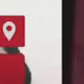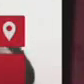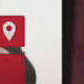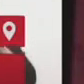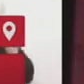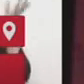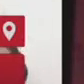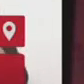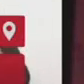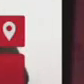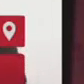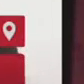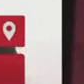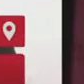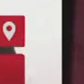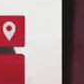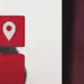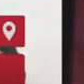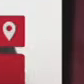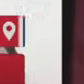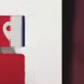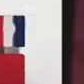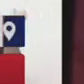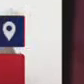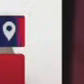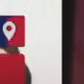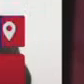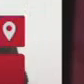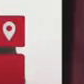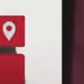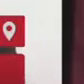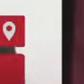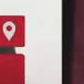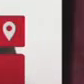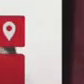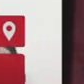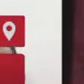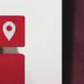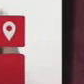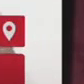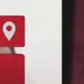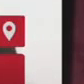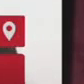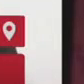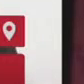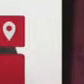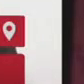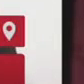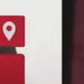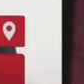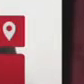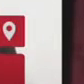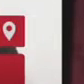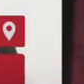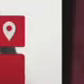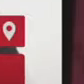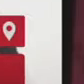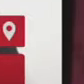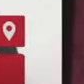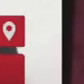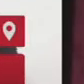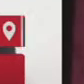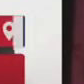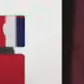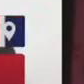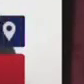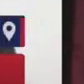una definición de lo que es el poder político y el poder judicial al servicio de ciertas corporaciones.